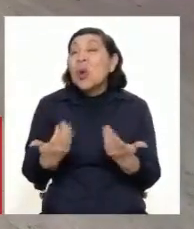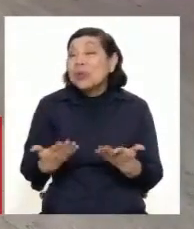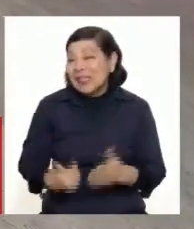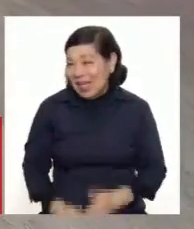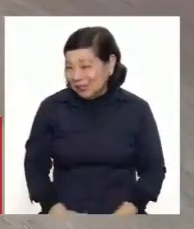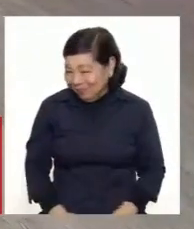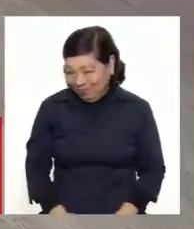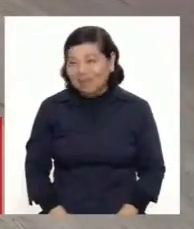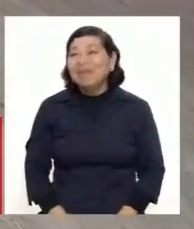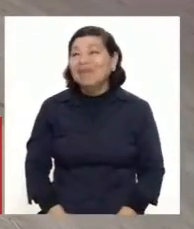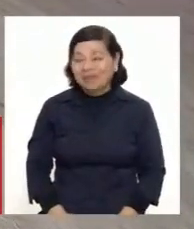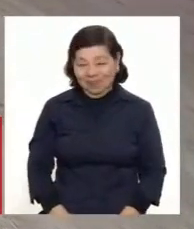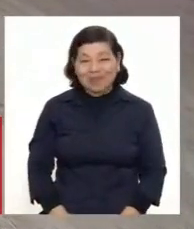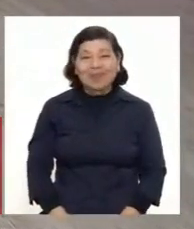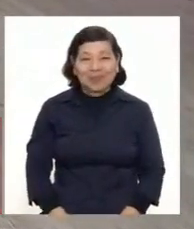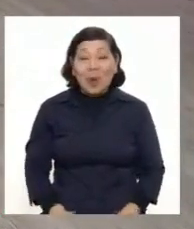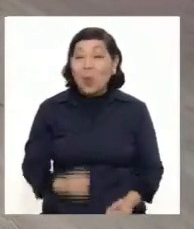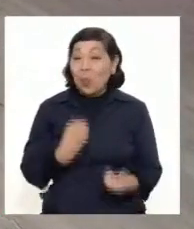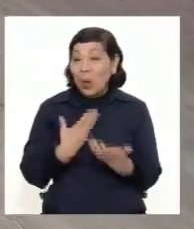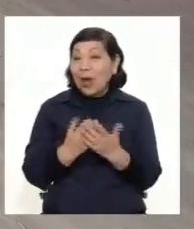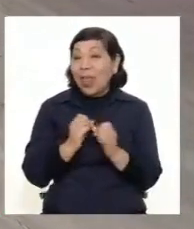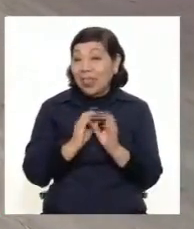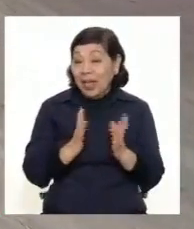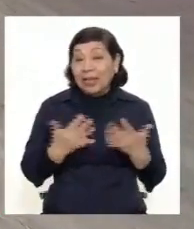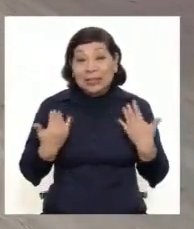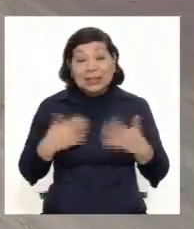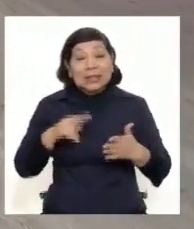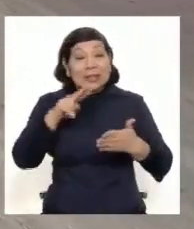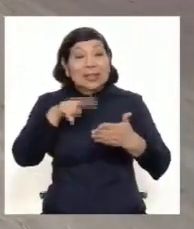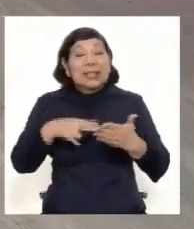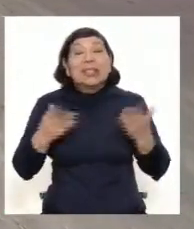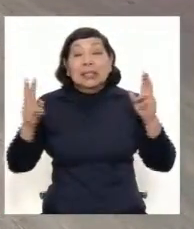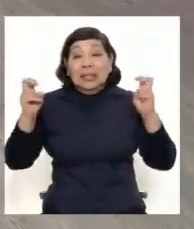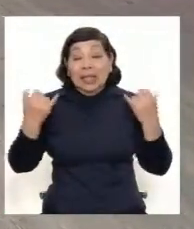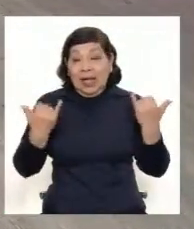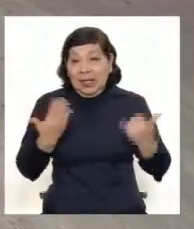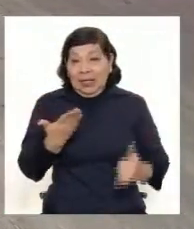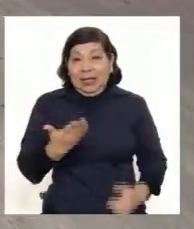Buenos días. ¿Cómo estás, María Fernanda? Amigos televidentes, muy buenos días. Vamos a revisar ahora titulares actualizados.